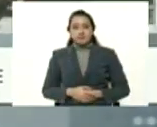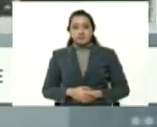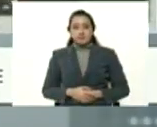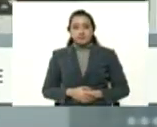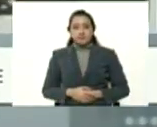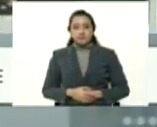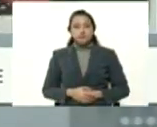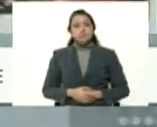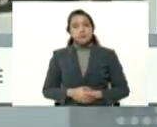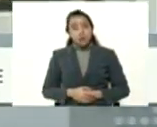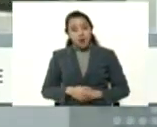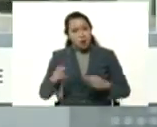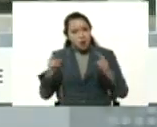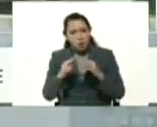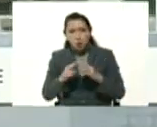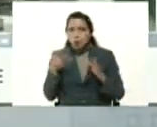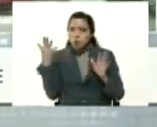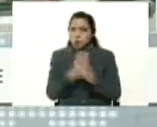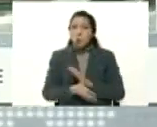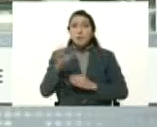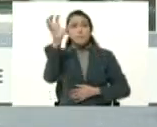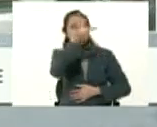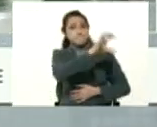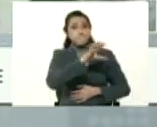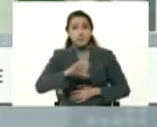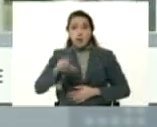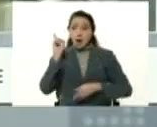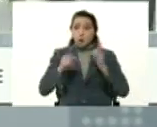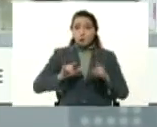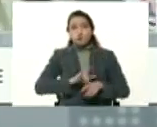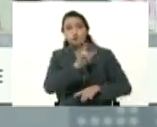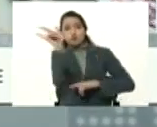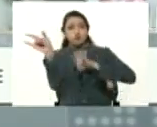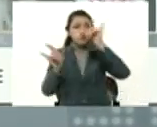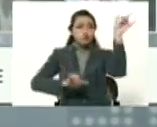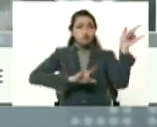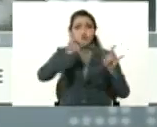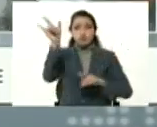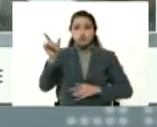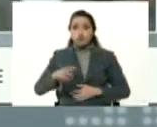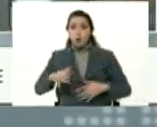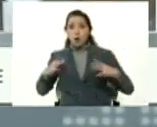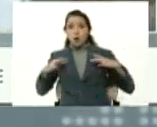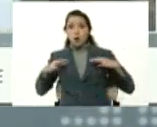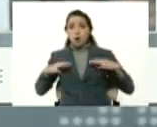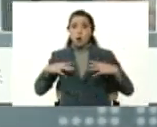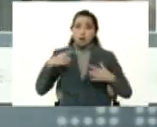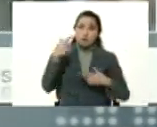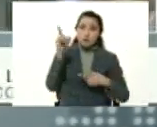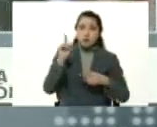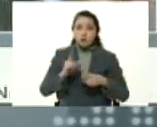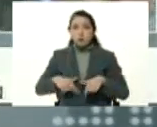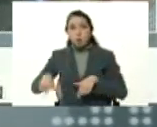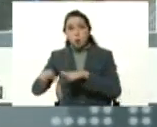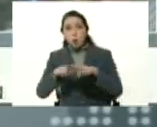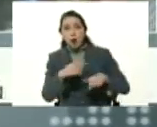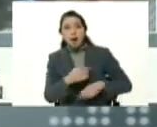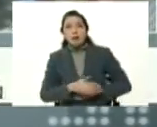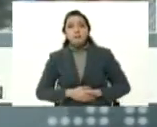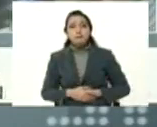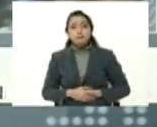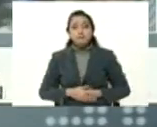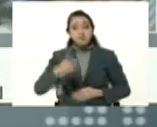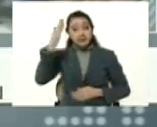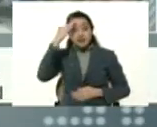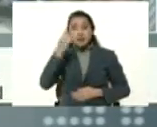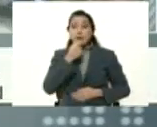Muchos de ellos han conocido todos los países del mundo y viajan y pasan vacaciones por aquí, por allá, y saben